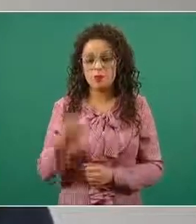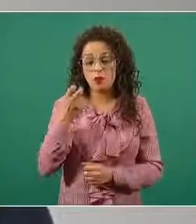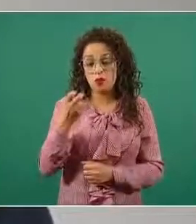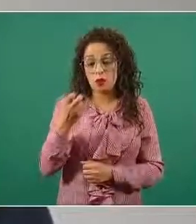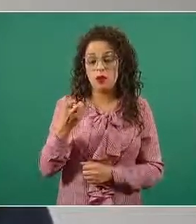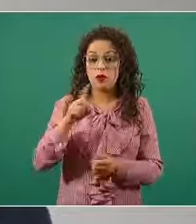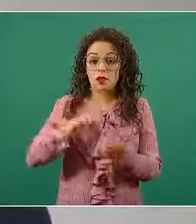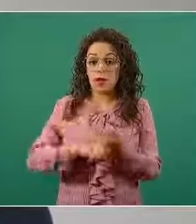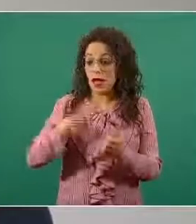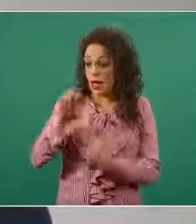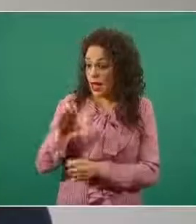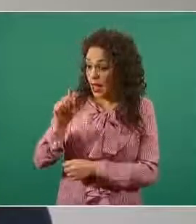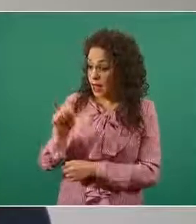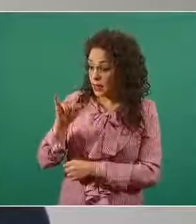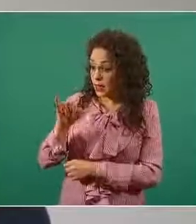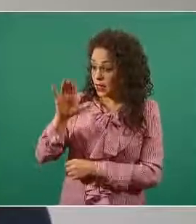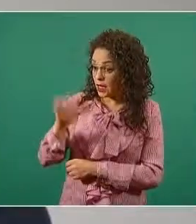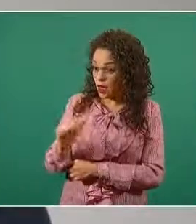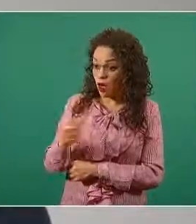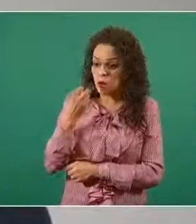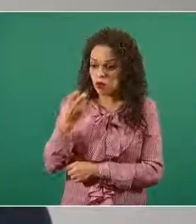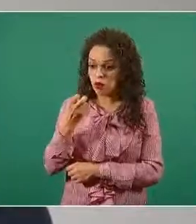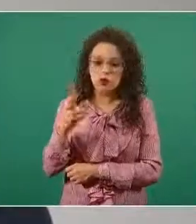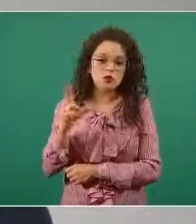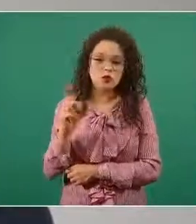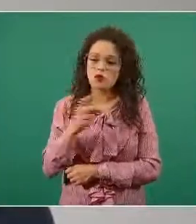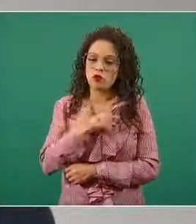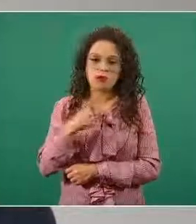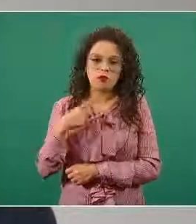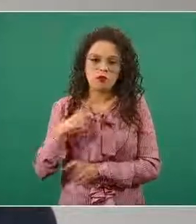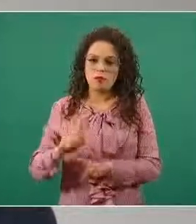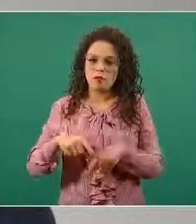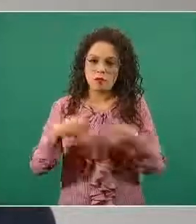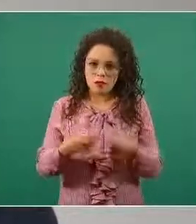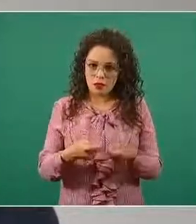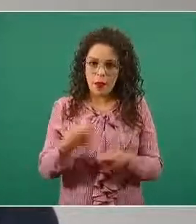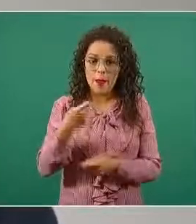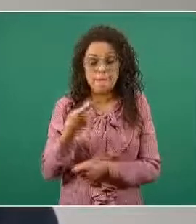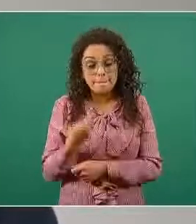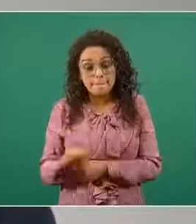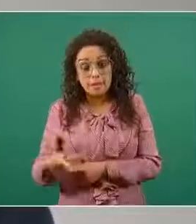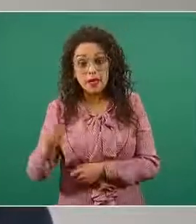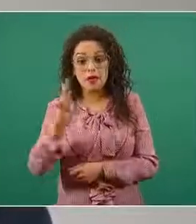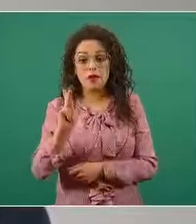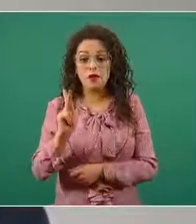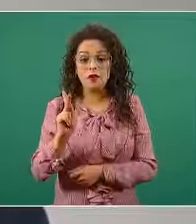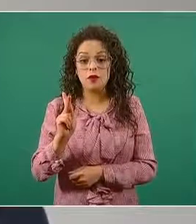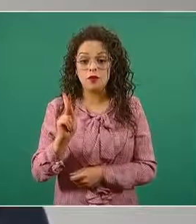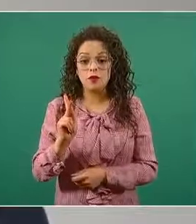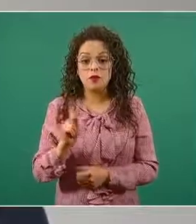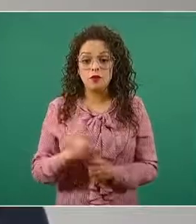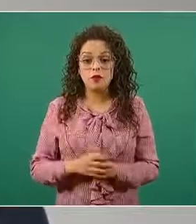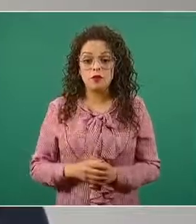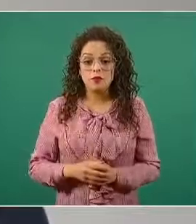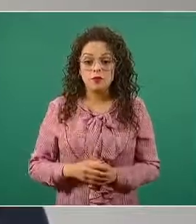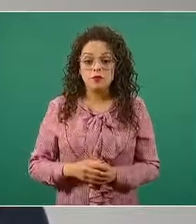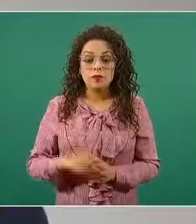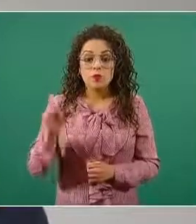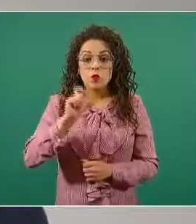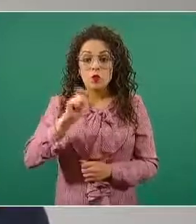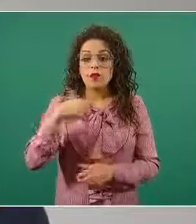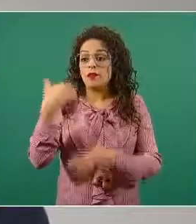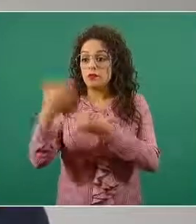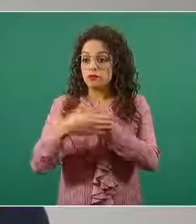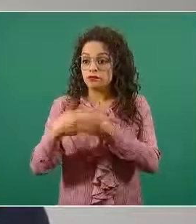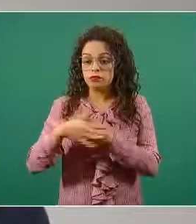tipos de ensayos, al menos hasta el momento, no se han llevado a cabo. Sin embargo, en la medida que se tenga más información